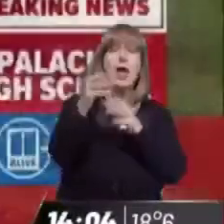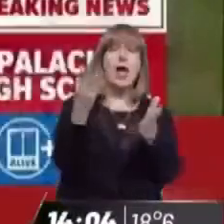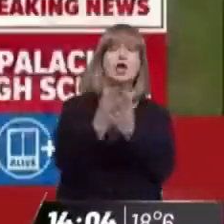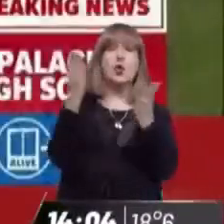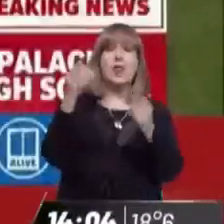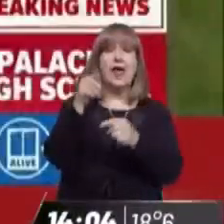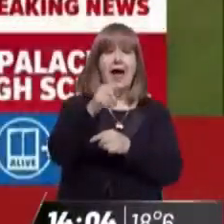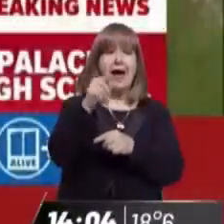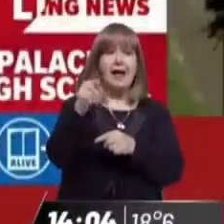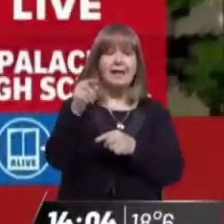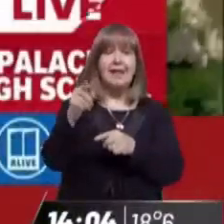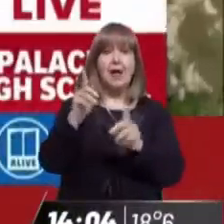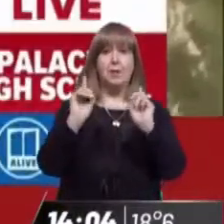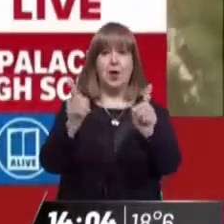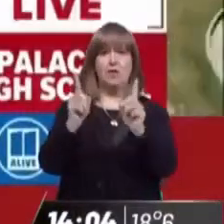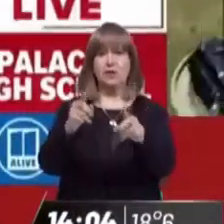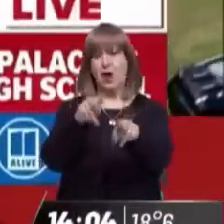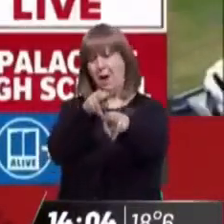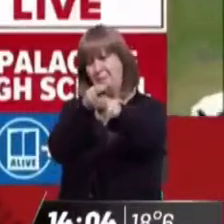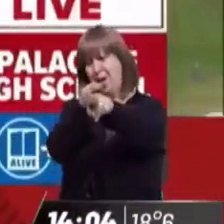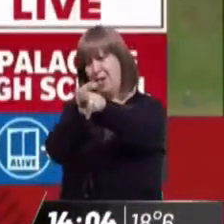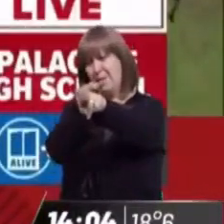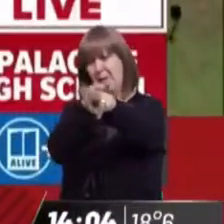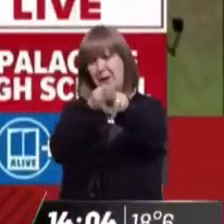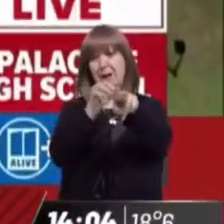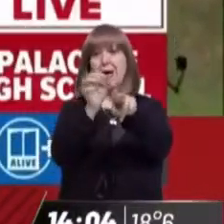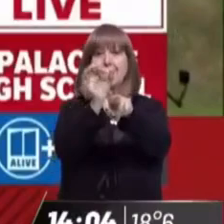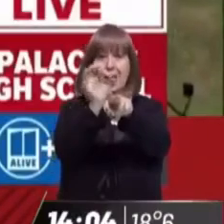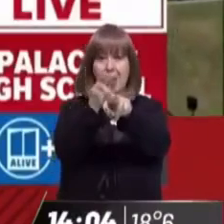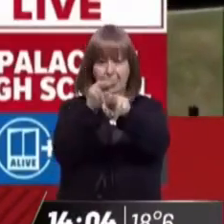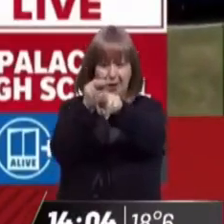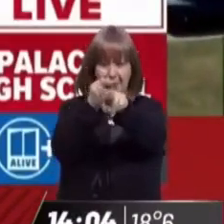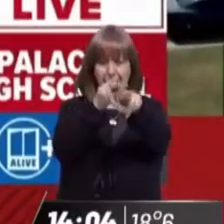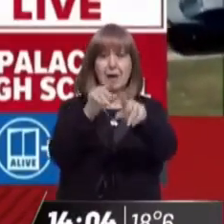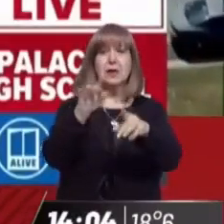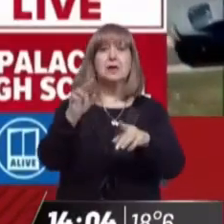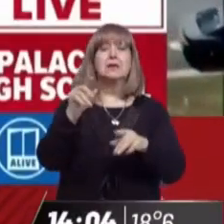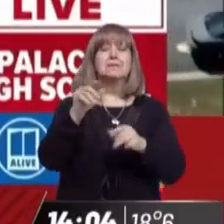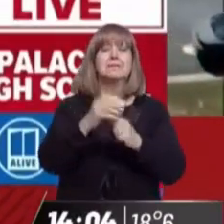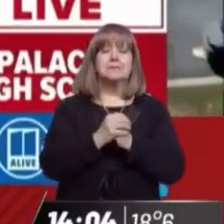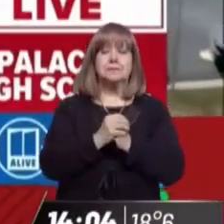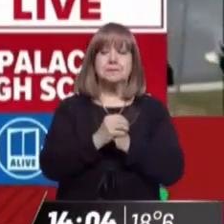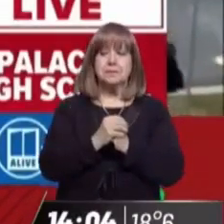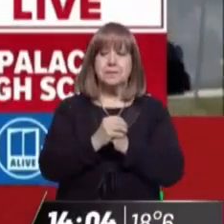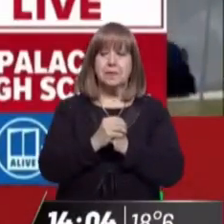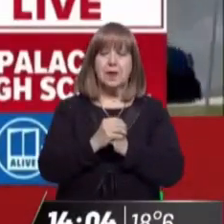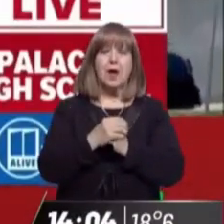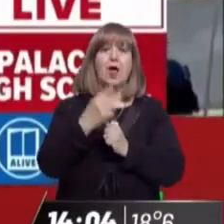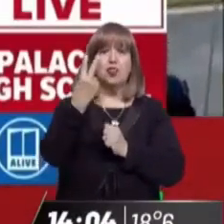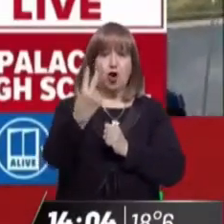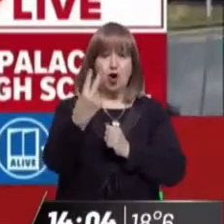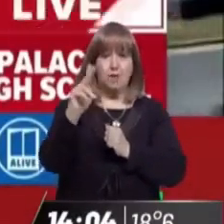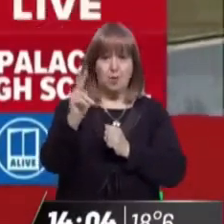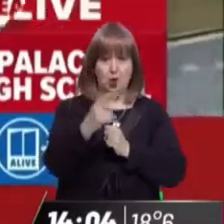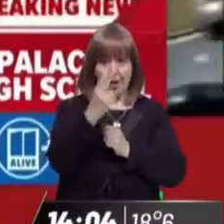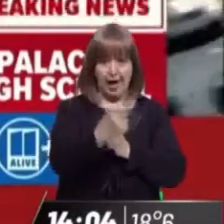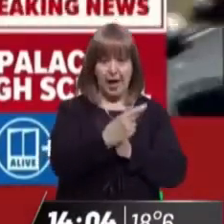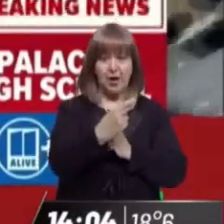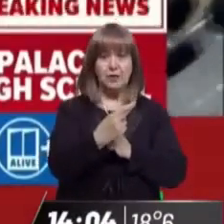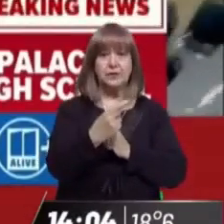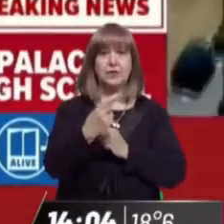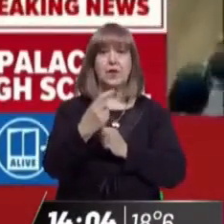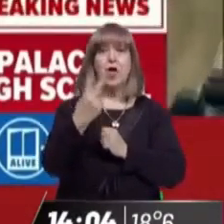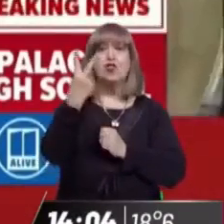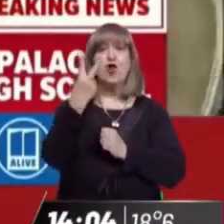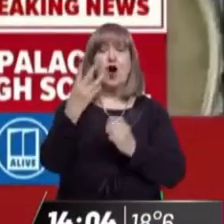estudiantes y los profesores hasta el momento están confirmados desgraciadamente dos víctimas fatales Serían